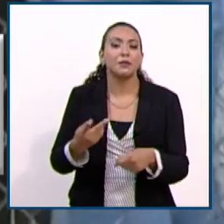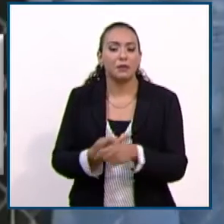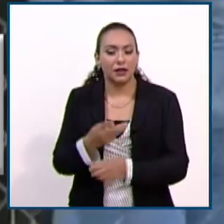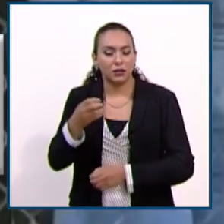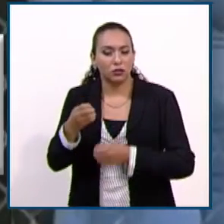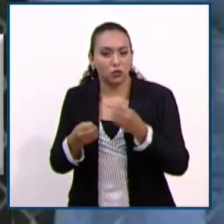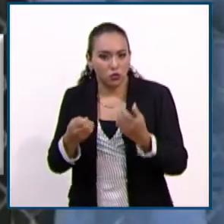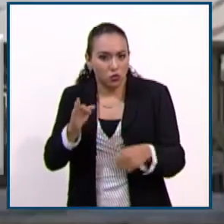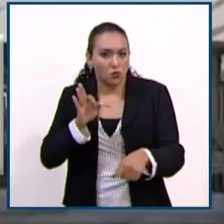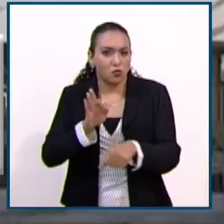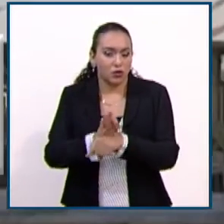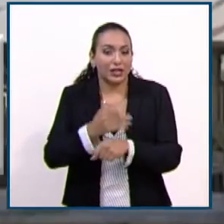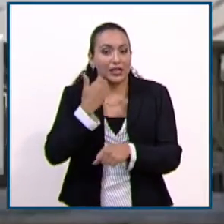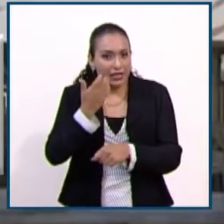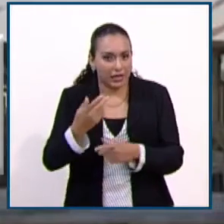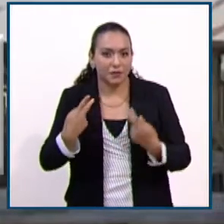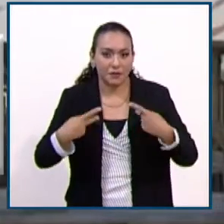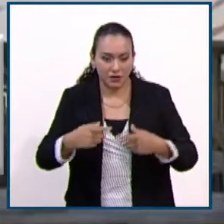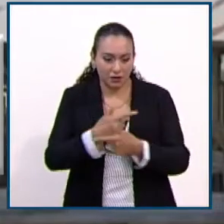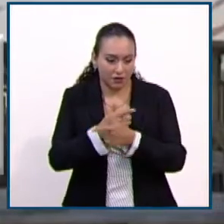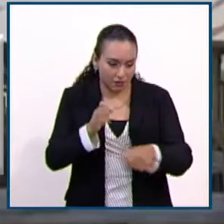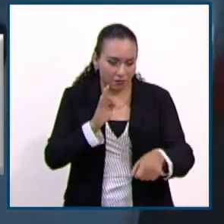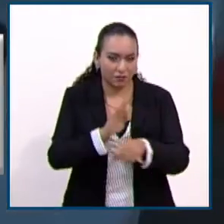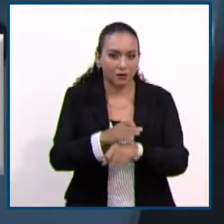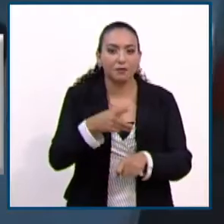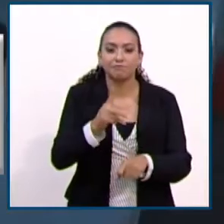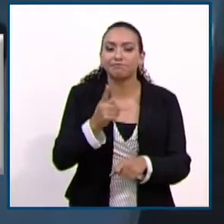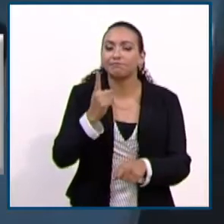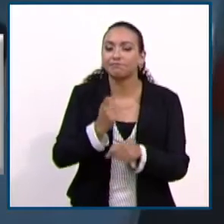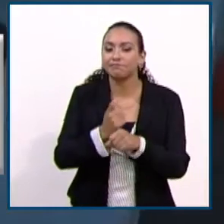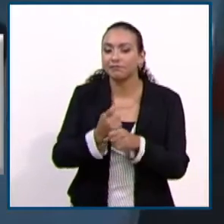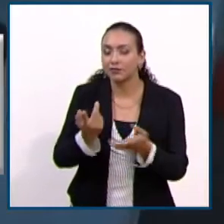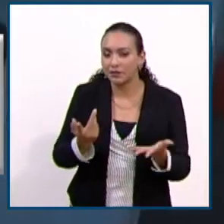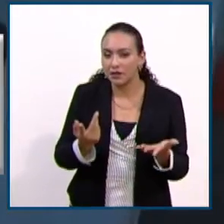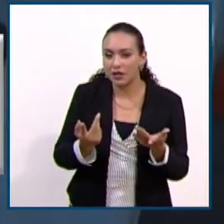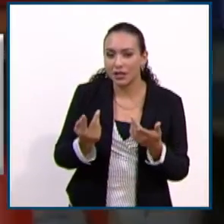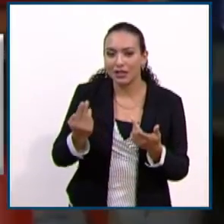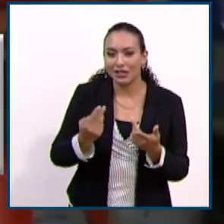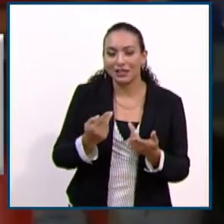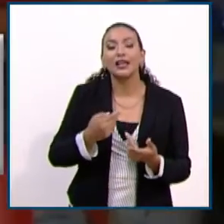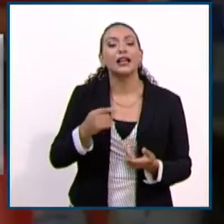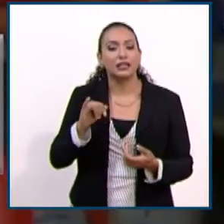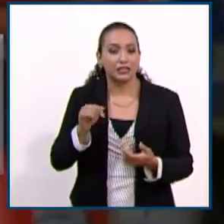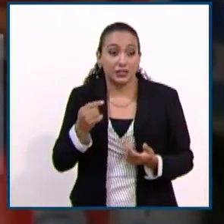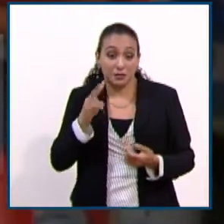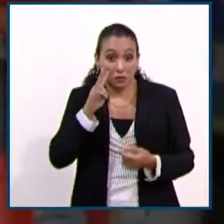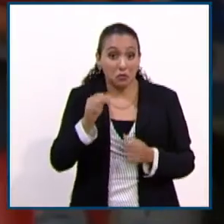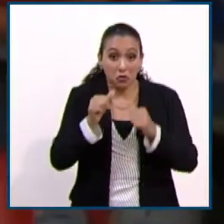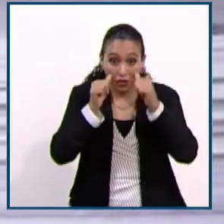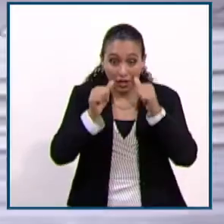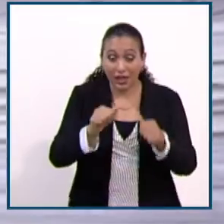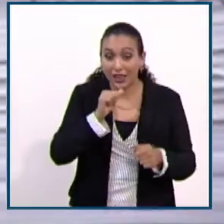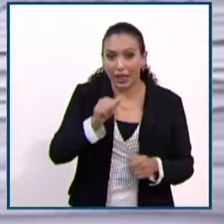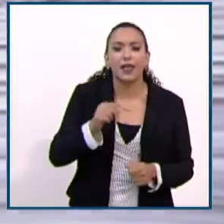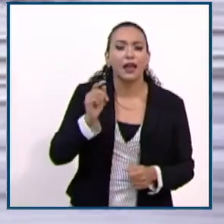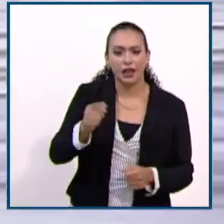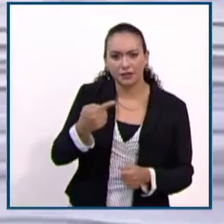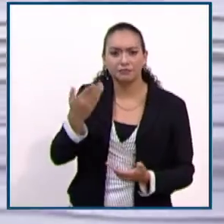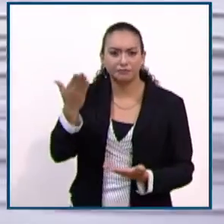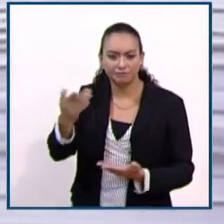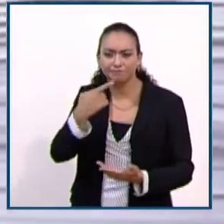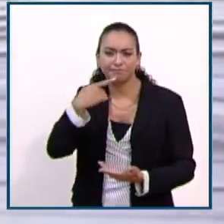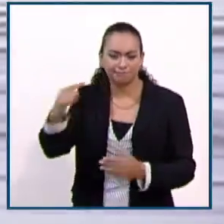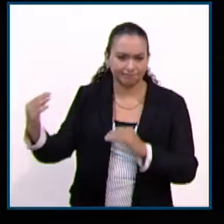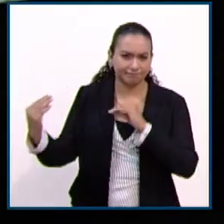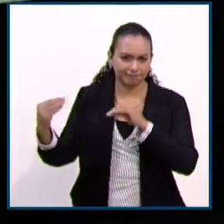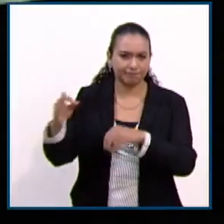a proteger es la libertad de la persona, es posible acudir de manera directa al amparo para solicitar su revocación. Recordó